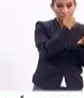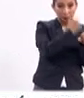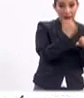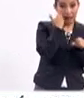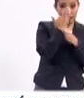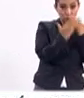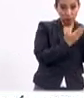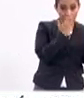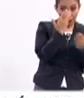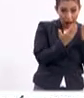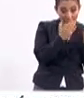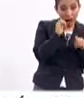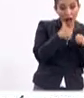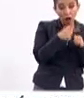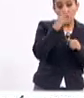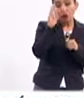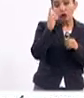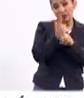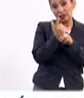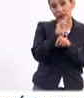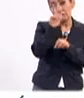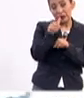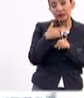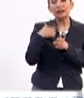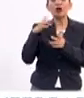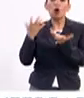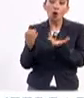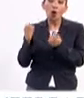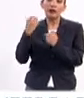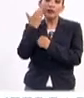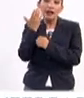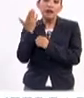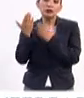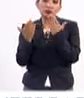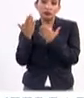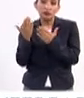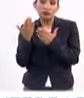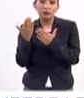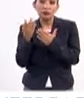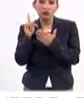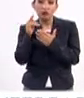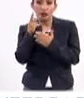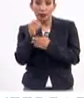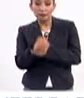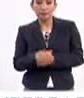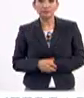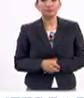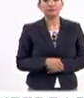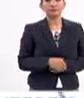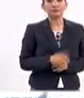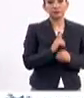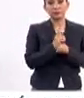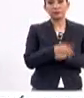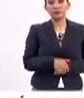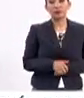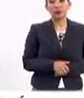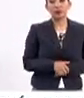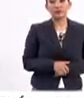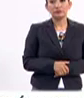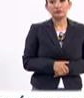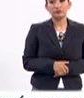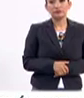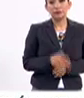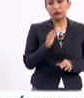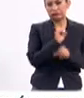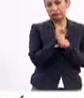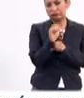quienes quieran estudiar alguna licenciatura y obviamente la licenciatura para quienes quieran estudiar algún posgrado. Así es. Ok, entonces